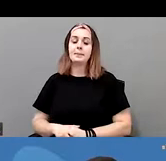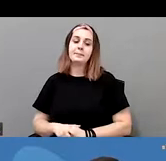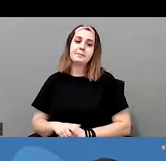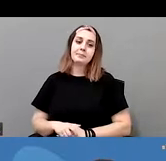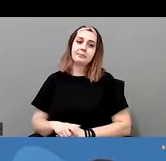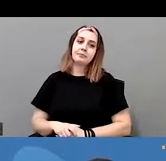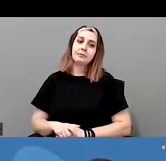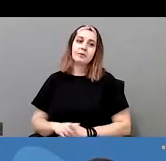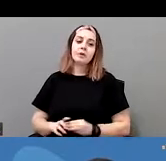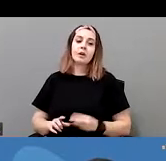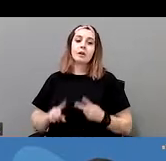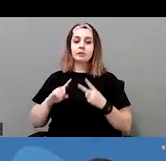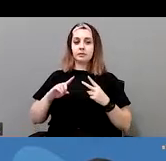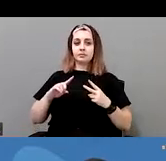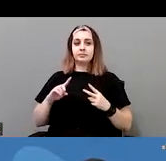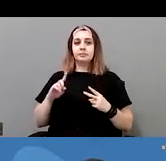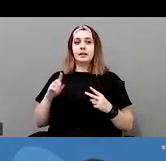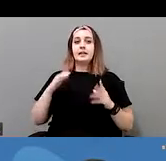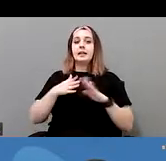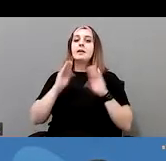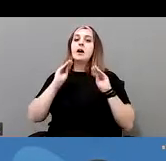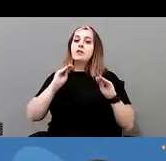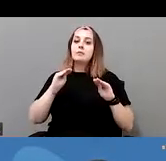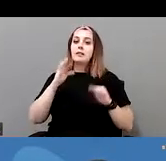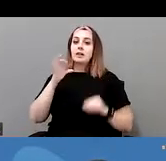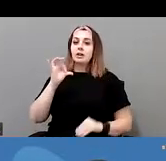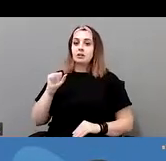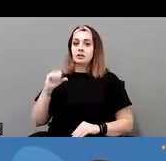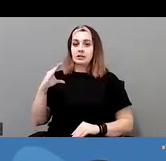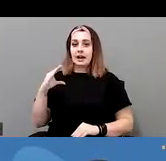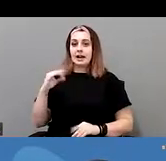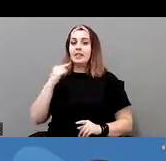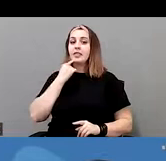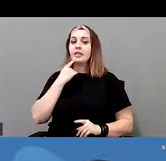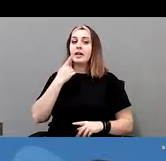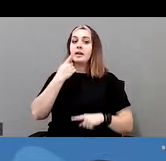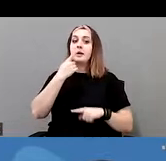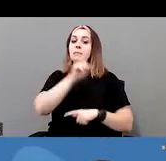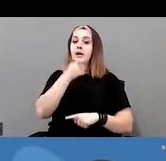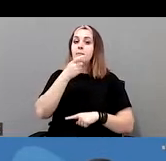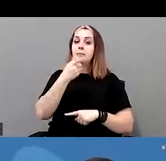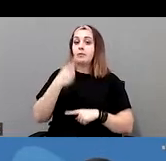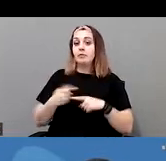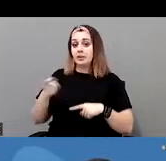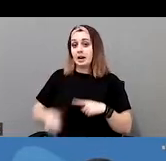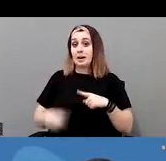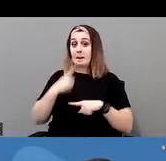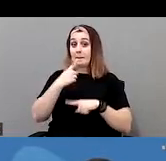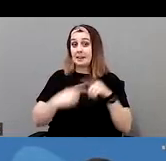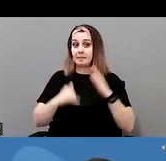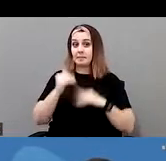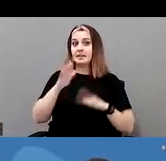Con respecto a la formación en SAC, de la encuesta se recoge que más de la mitad de los profesionales, el 65%, ha